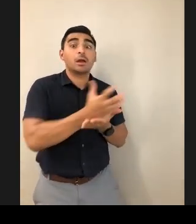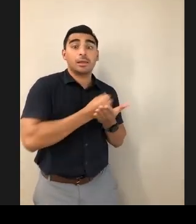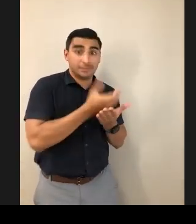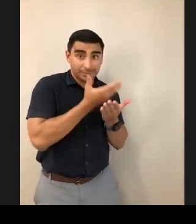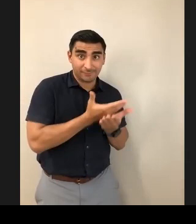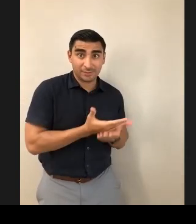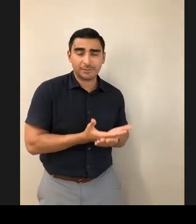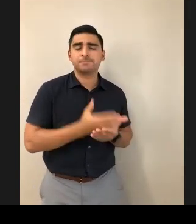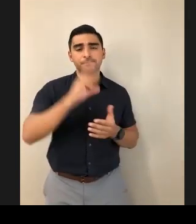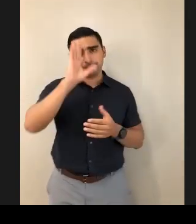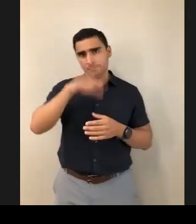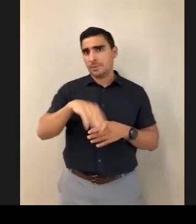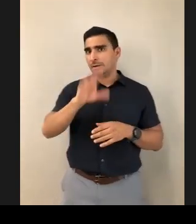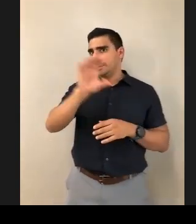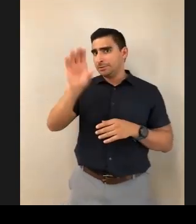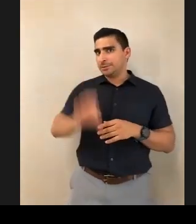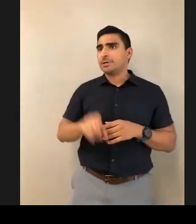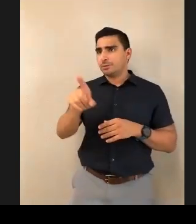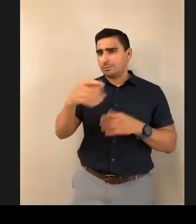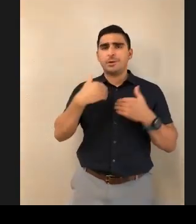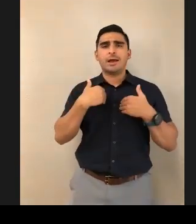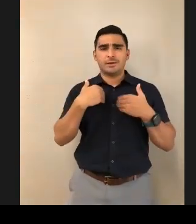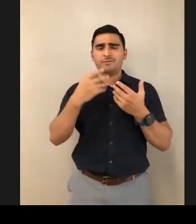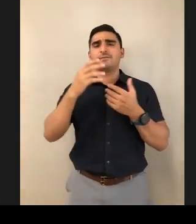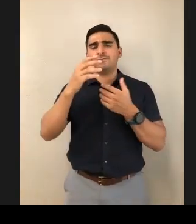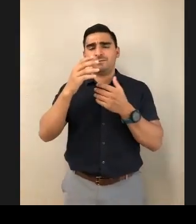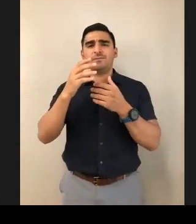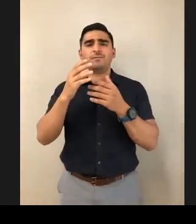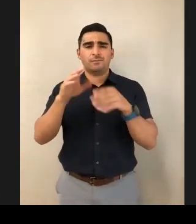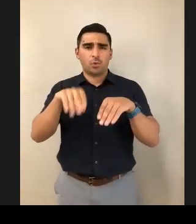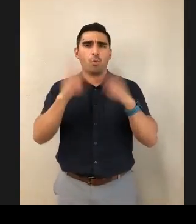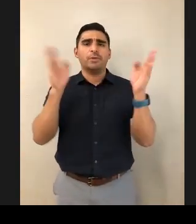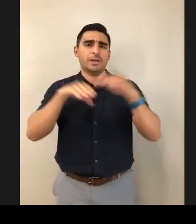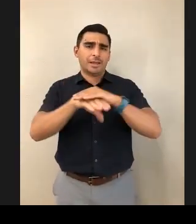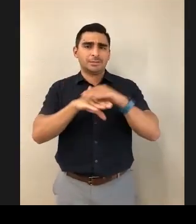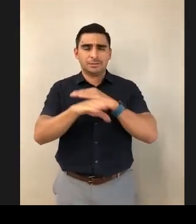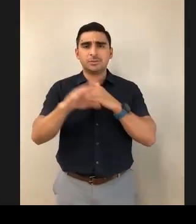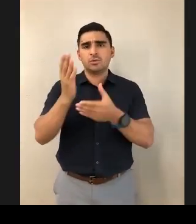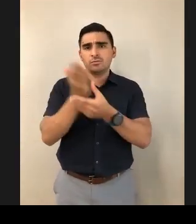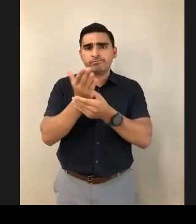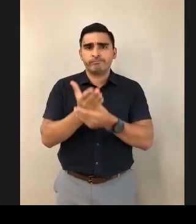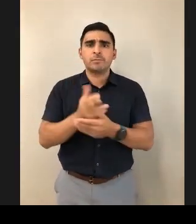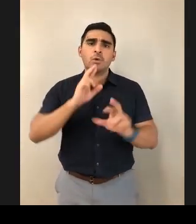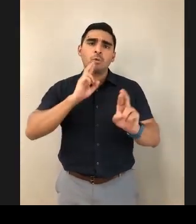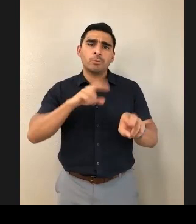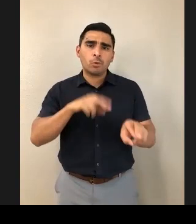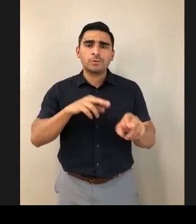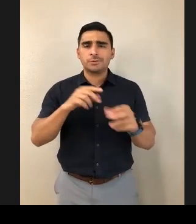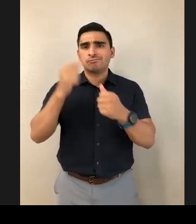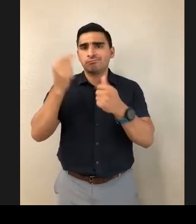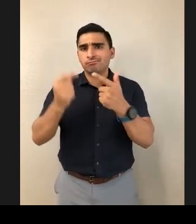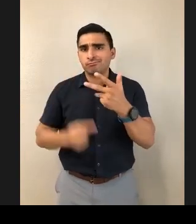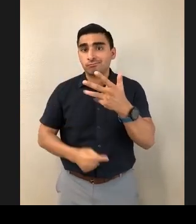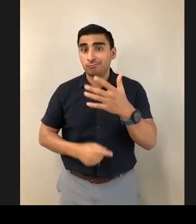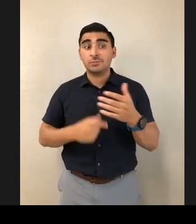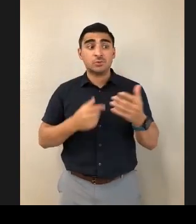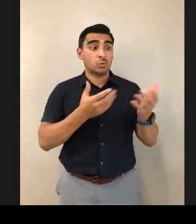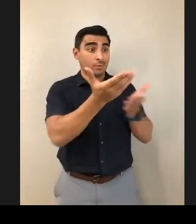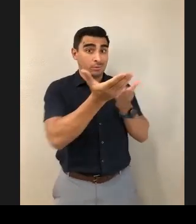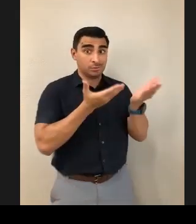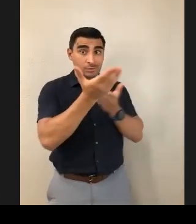coleccionando evidencia. Tenemos acceso directo a todos los reportes,